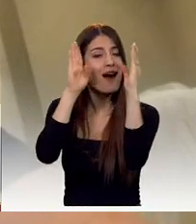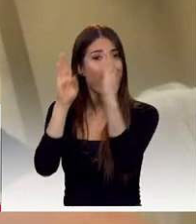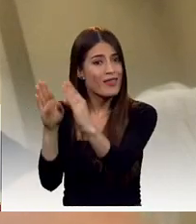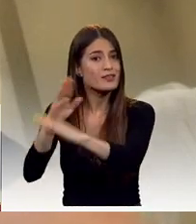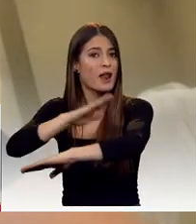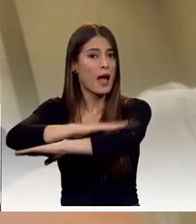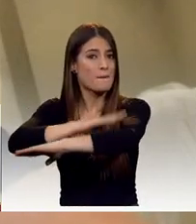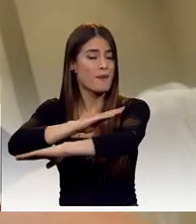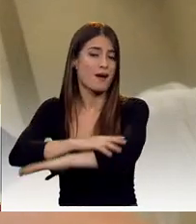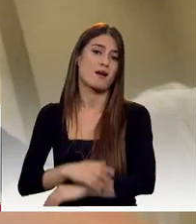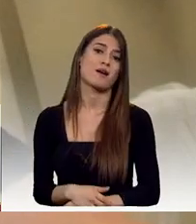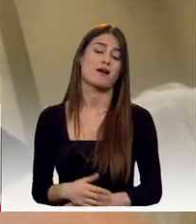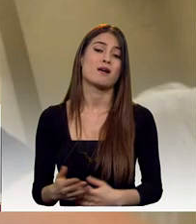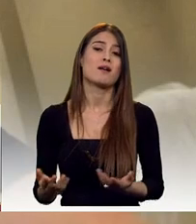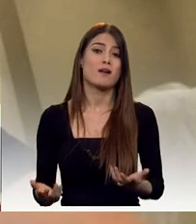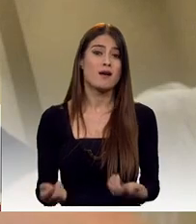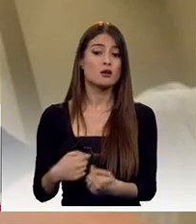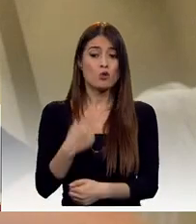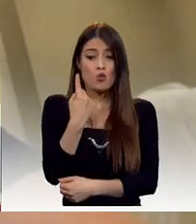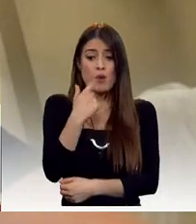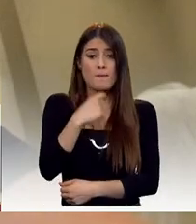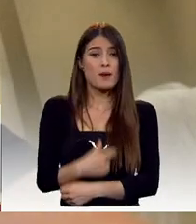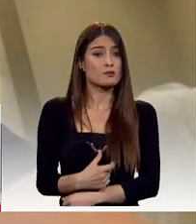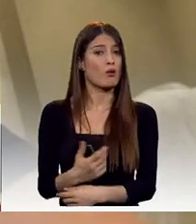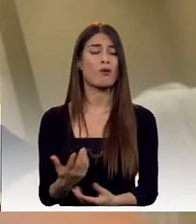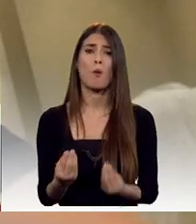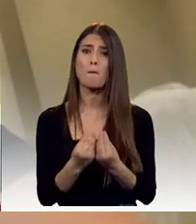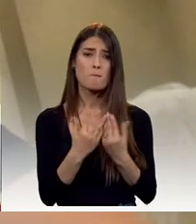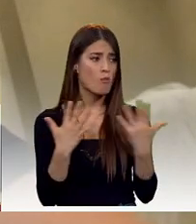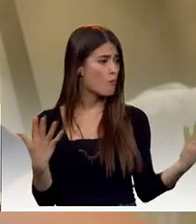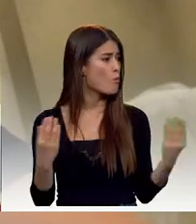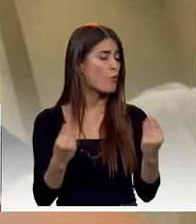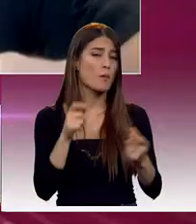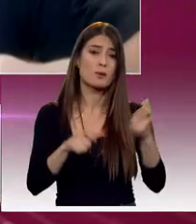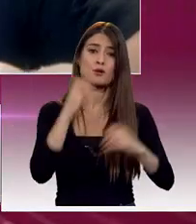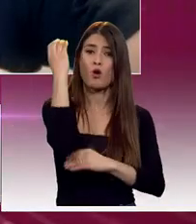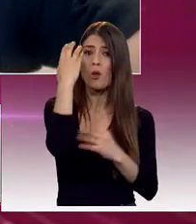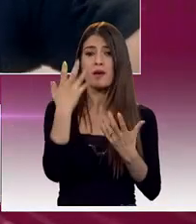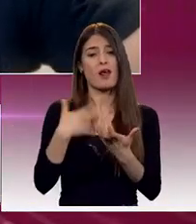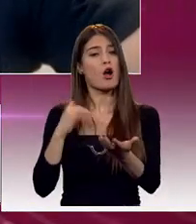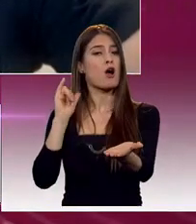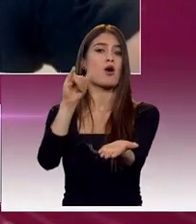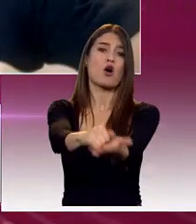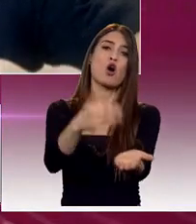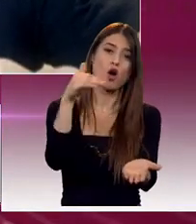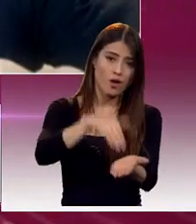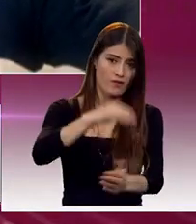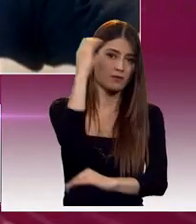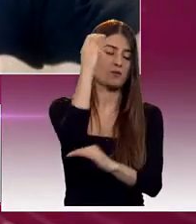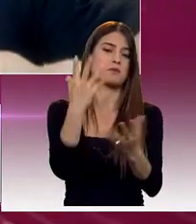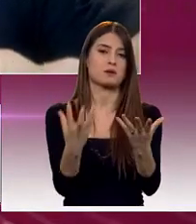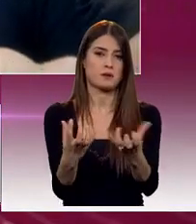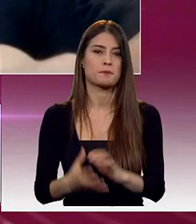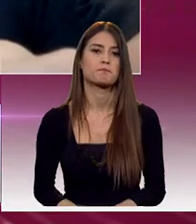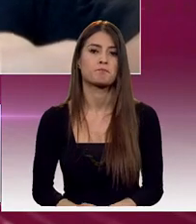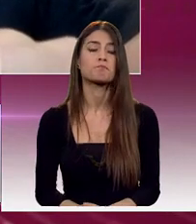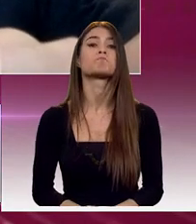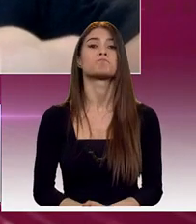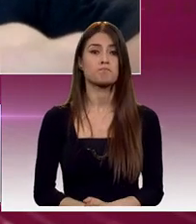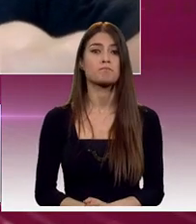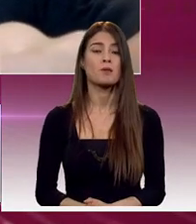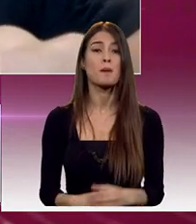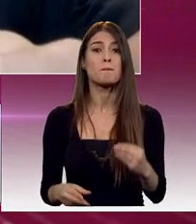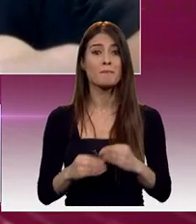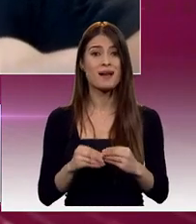mío sino el tema de todos los colombianos que estamos intentando regresar a nuestra casa justa vanessa en esa lista también hay otros deportistas no